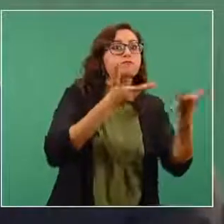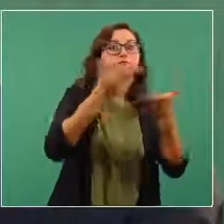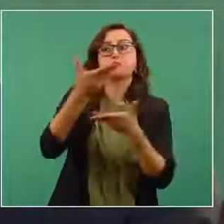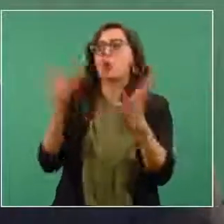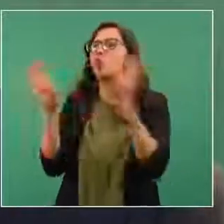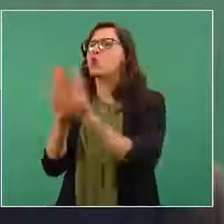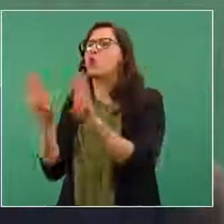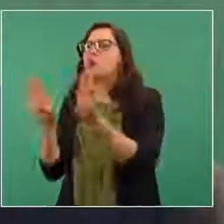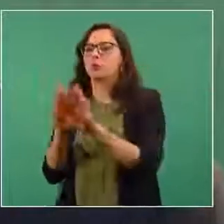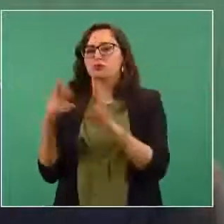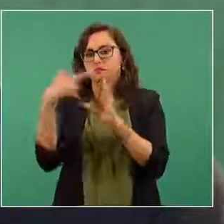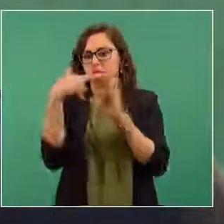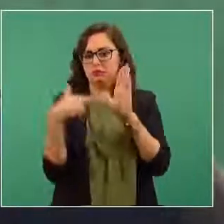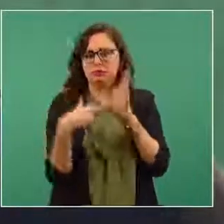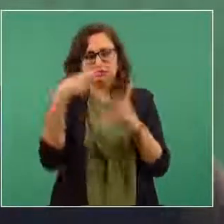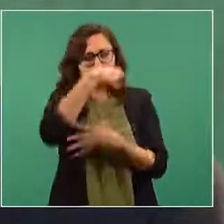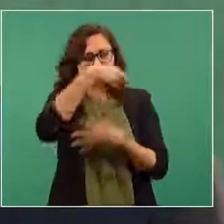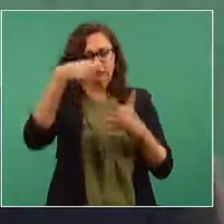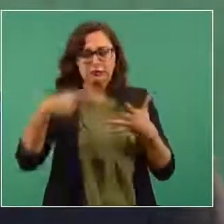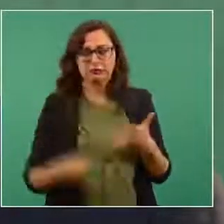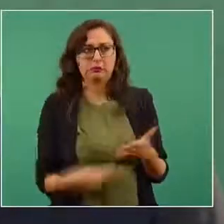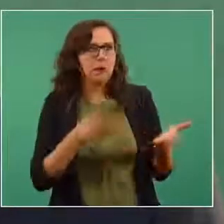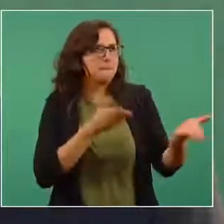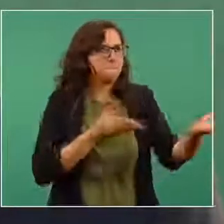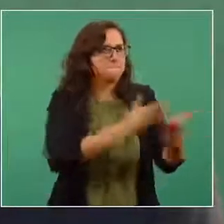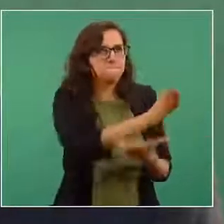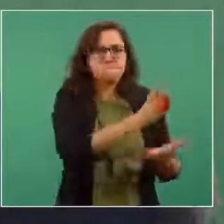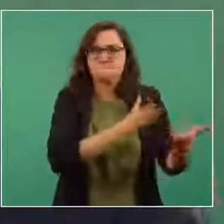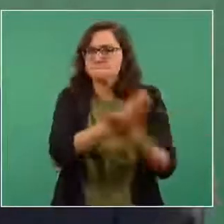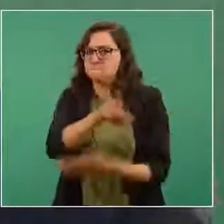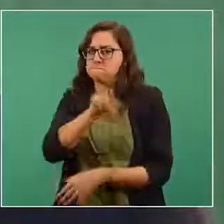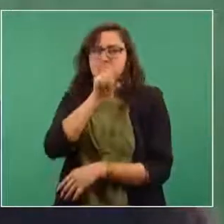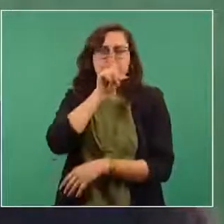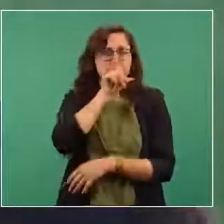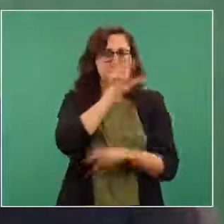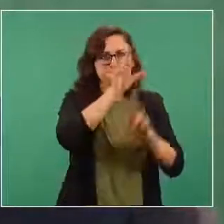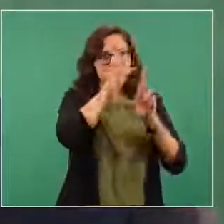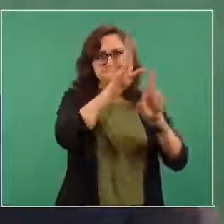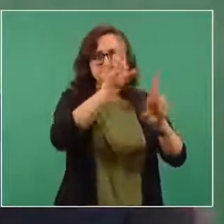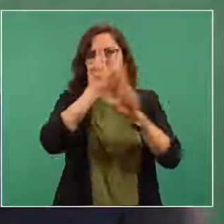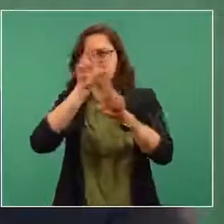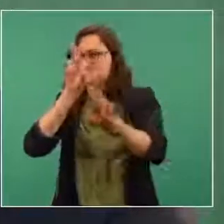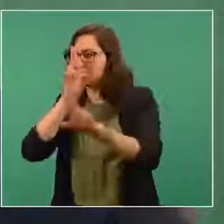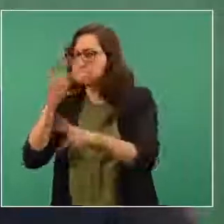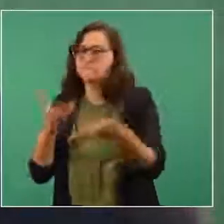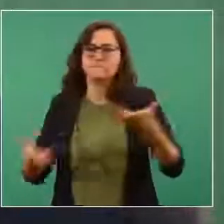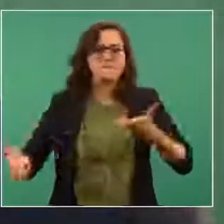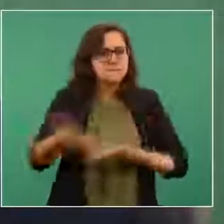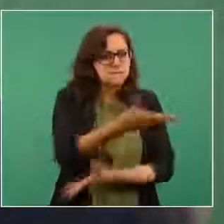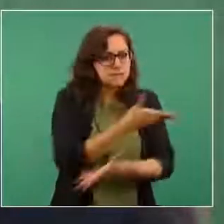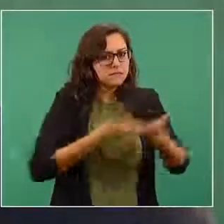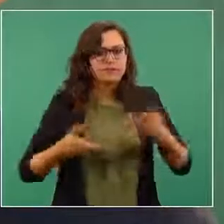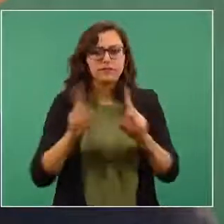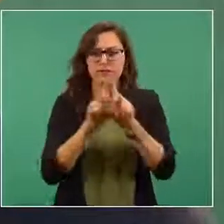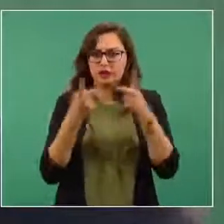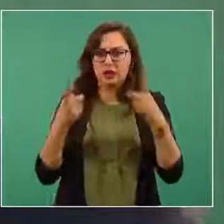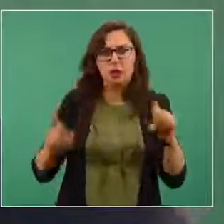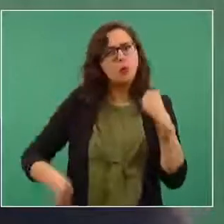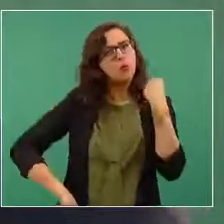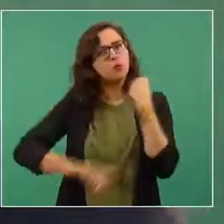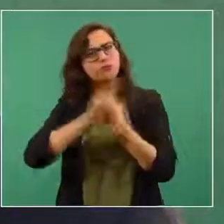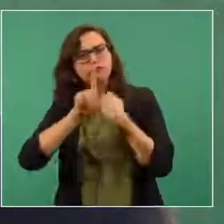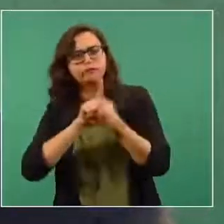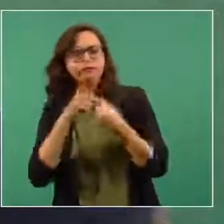los principios de no intervención, de autodeterminación de los pueblos, cooperación para el desarrollo, solución pacífica a las